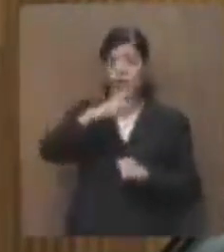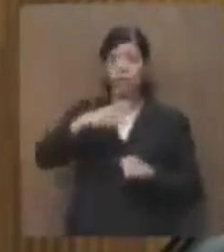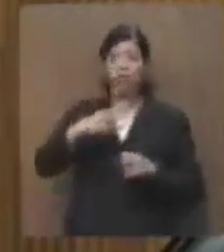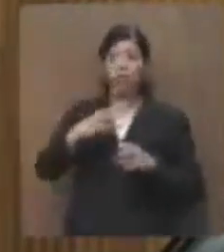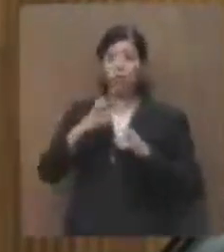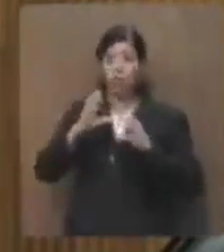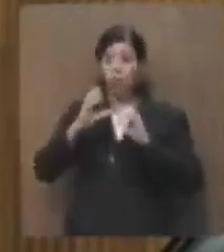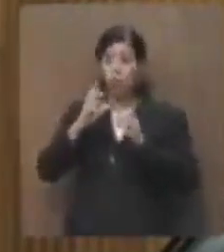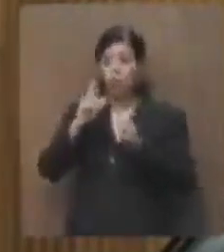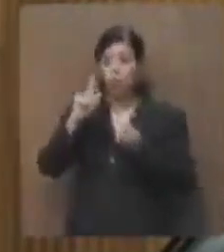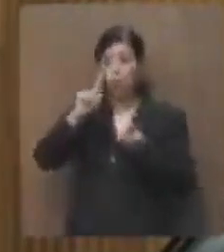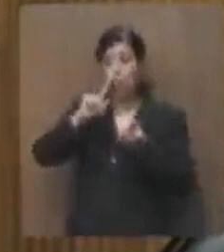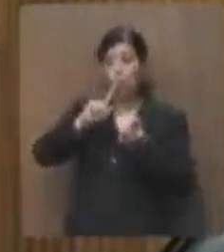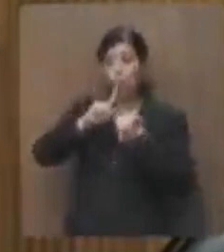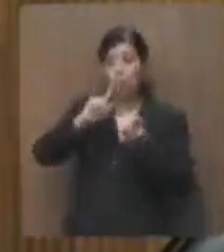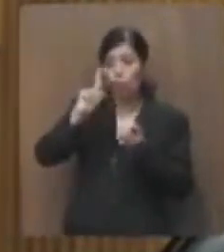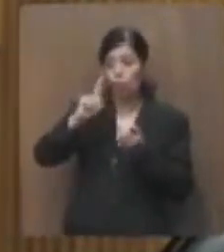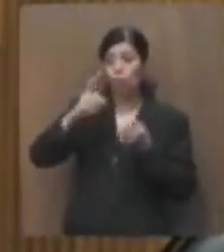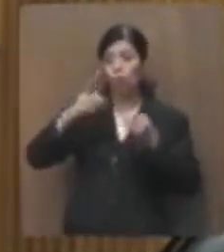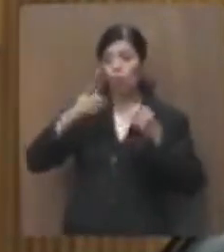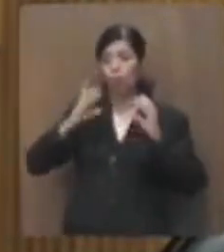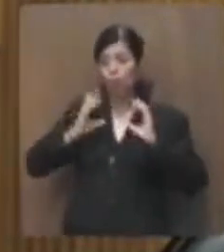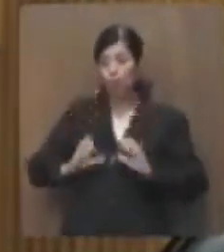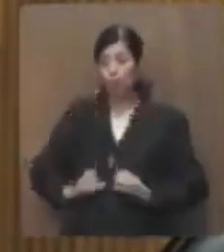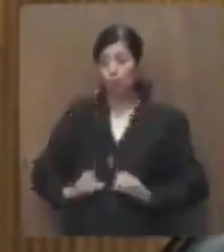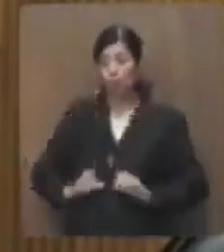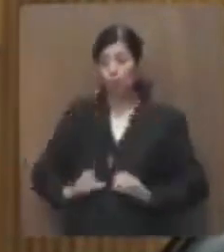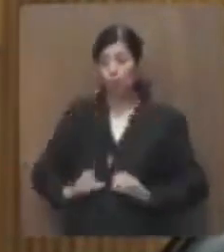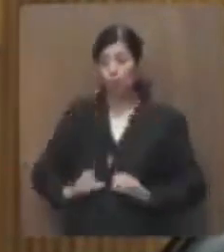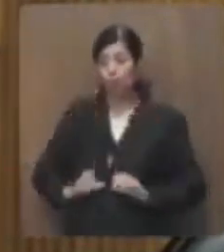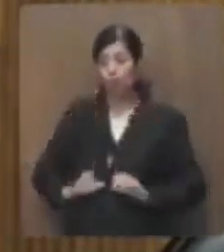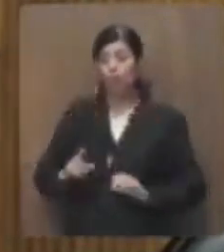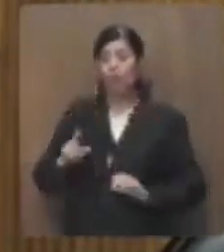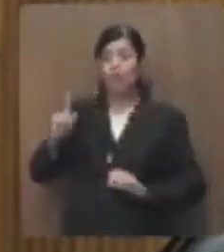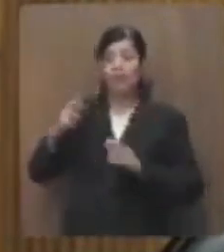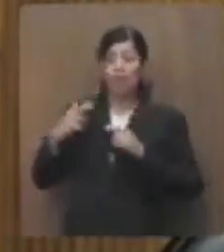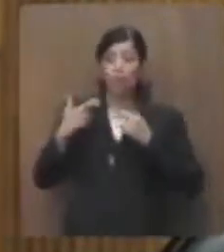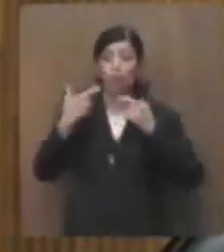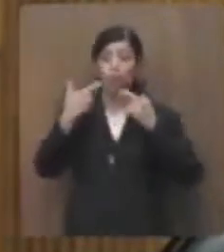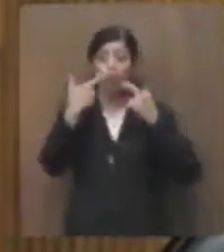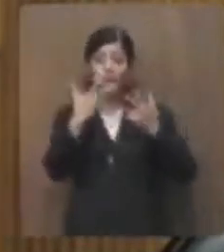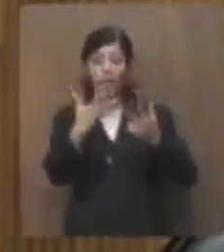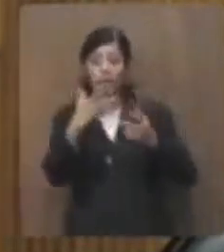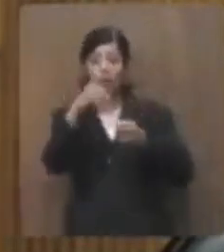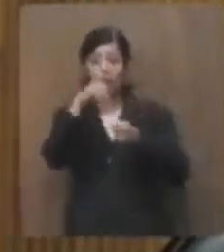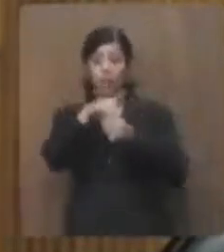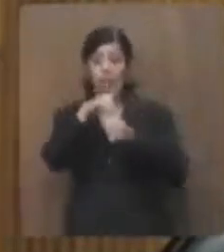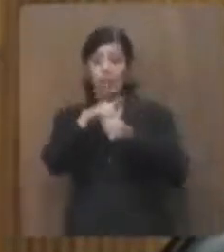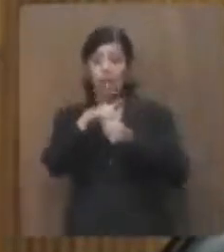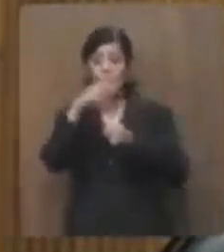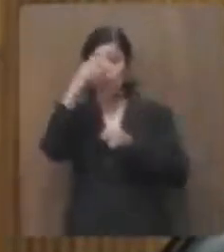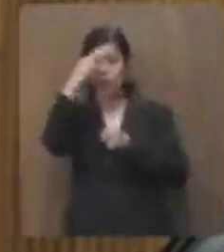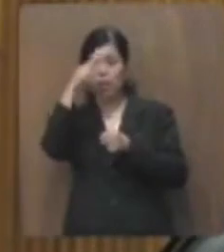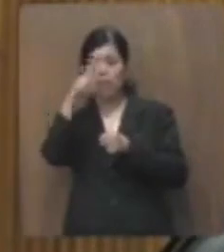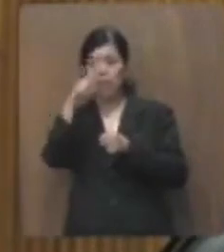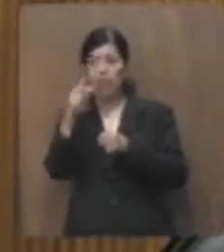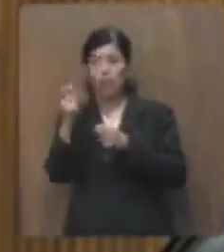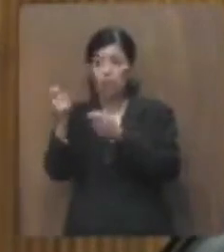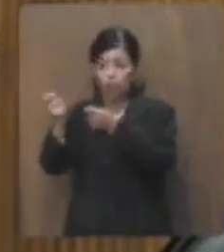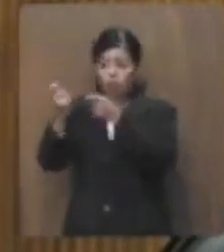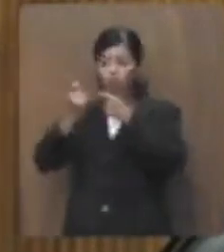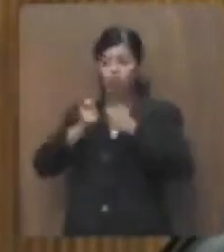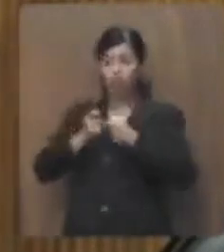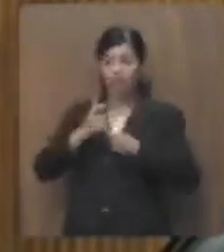órgano que venía de una persona que lo donó desde el Estado de México en nuestro estado en lo que va del año